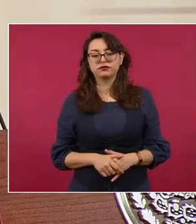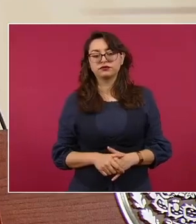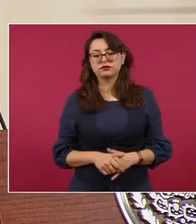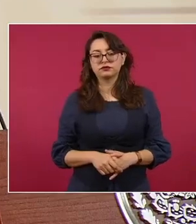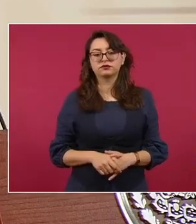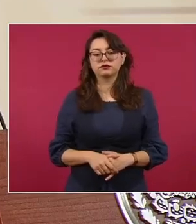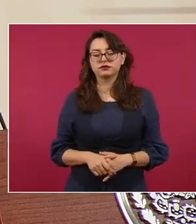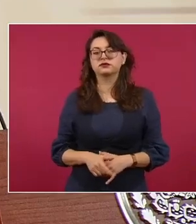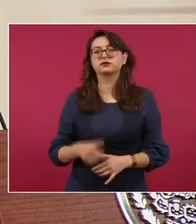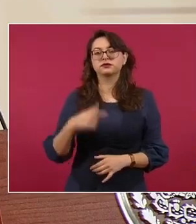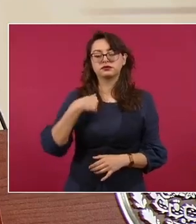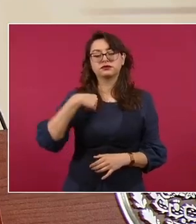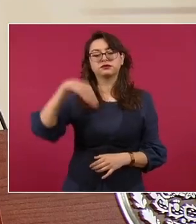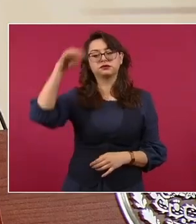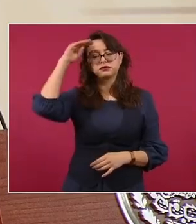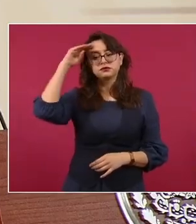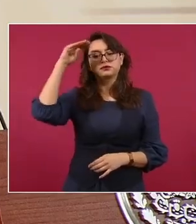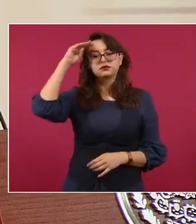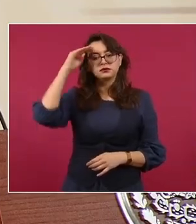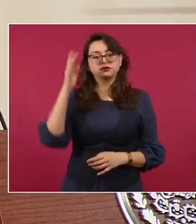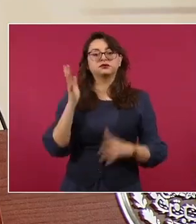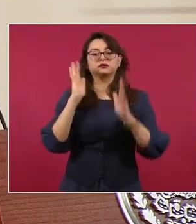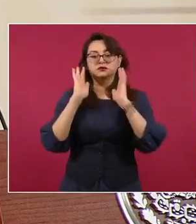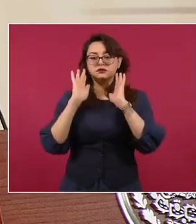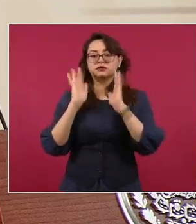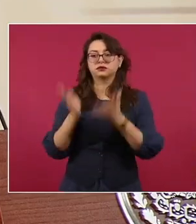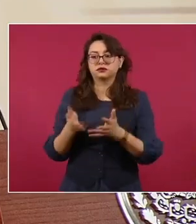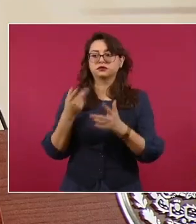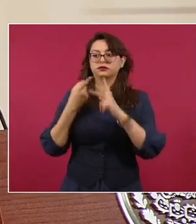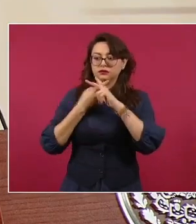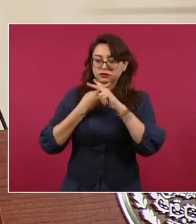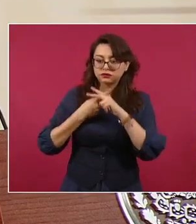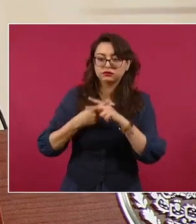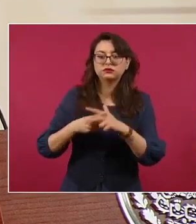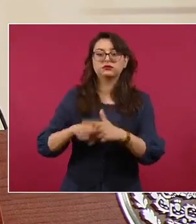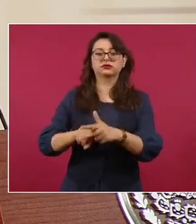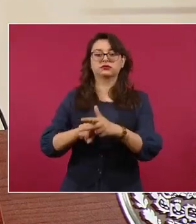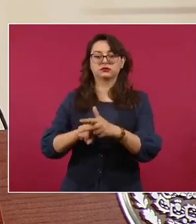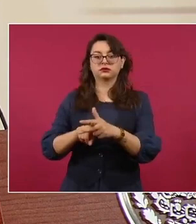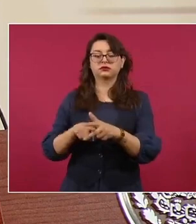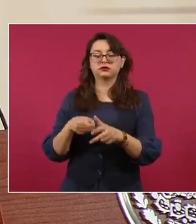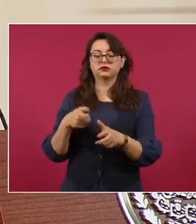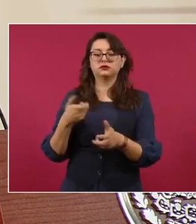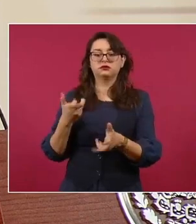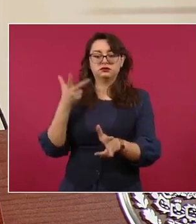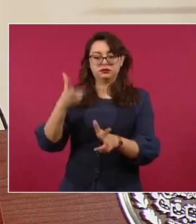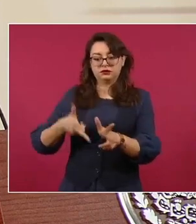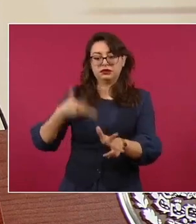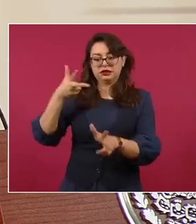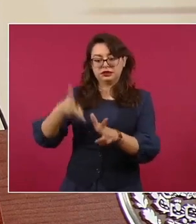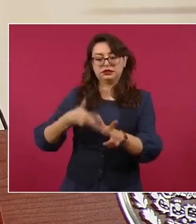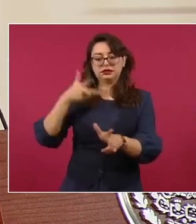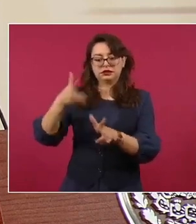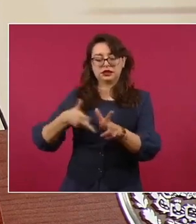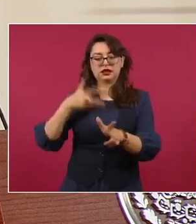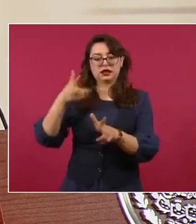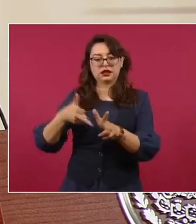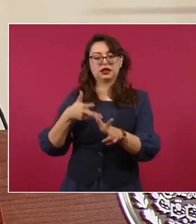una supervisión. Pruebas de supervisión, sí. Sí, en las locomotoras que ya están colocando las vías.